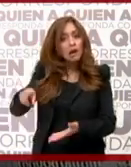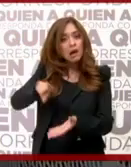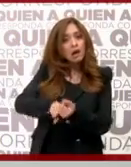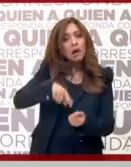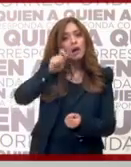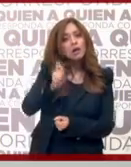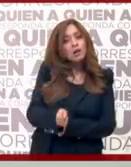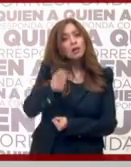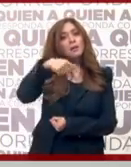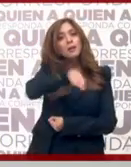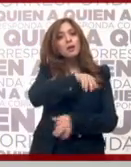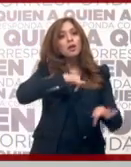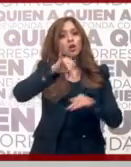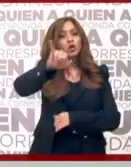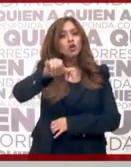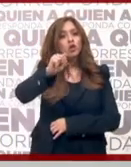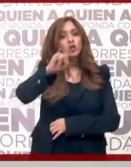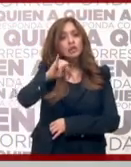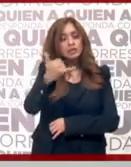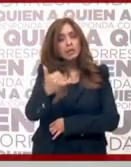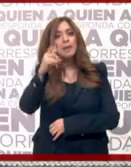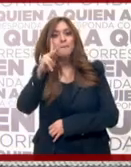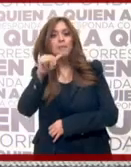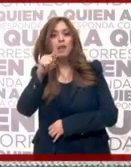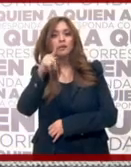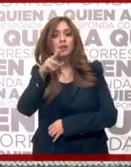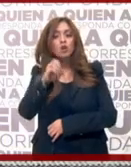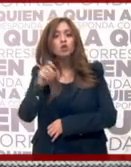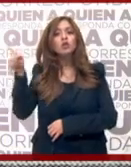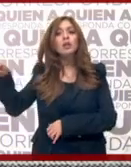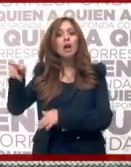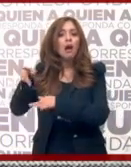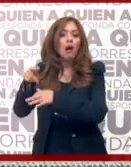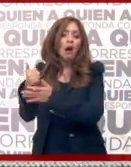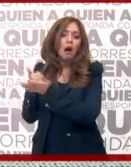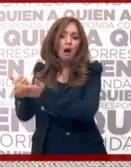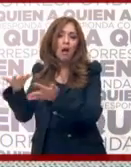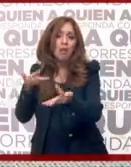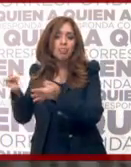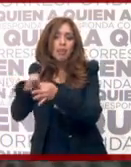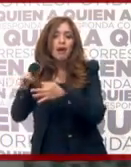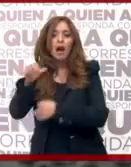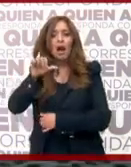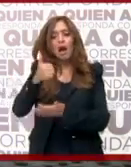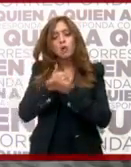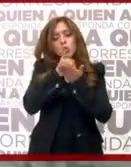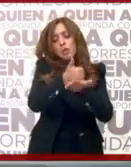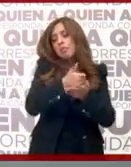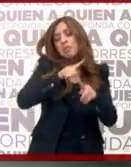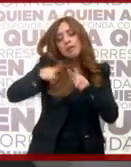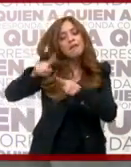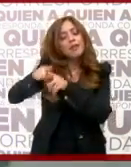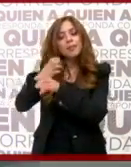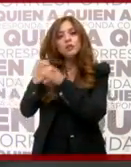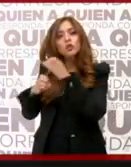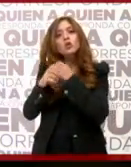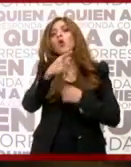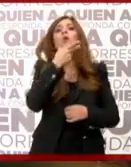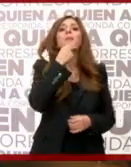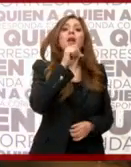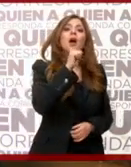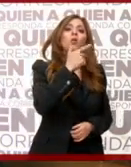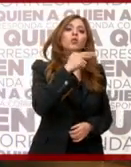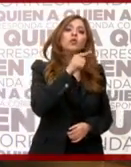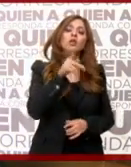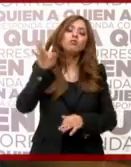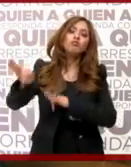Yossi Plásticos del Futuro, donde se desempeñaba como ayudante general. Desde entonces, su hermano Agustín es quien se ha encargado de él. De la